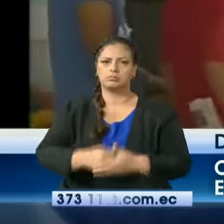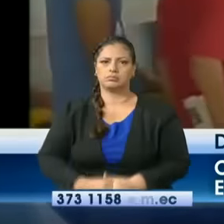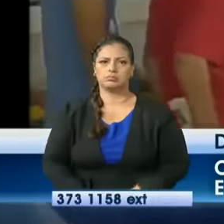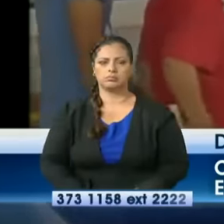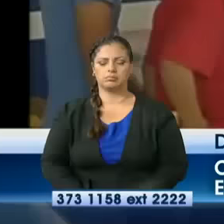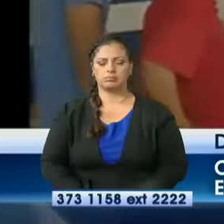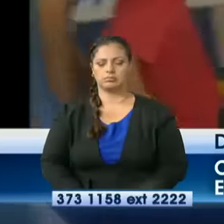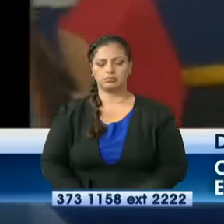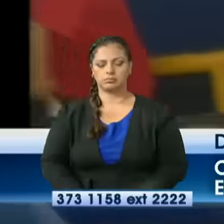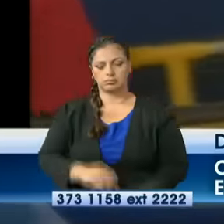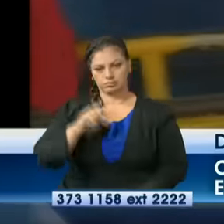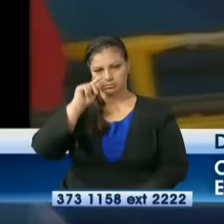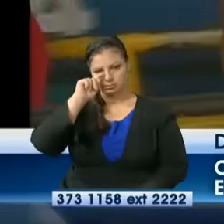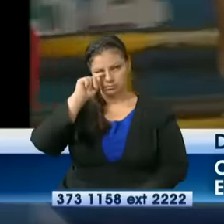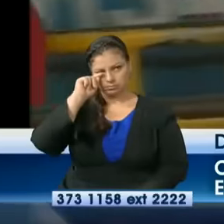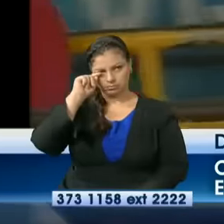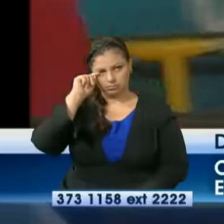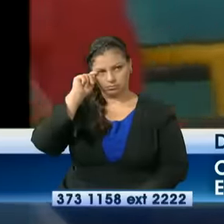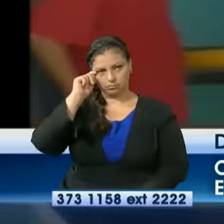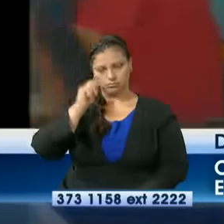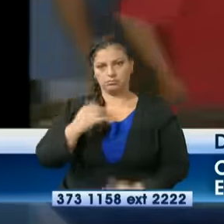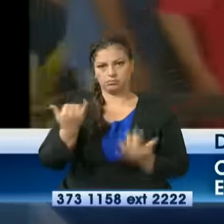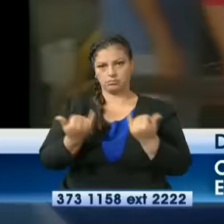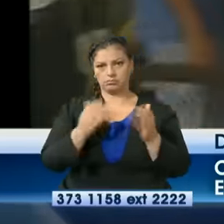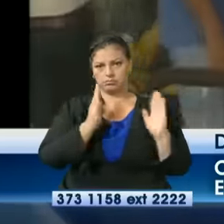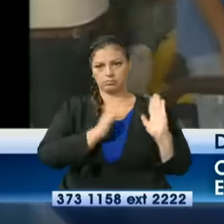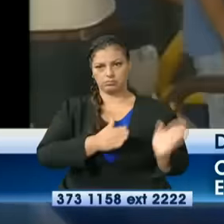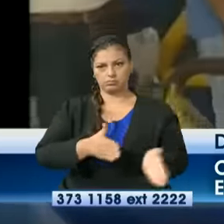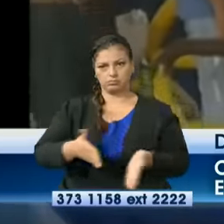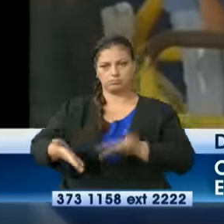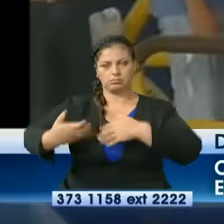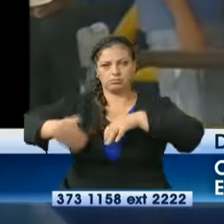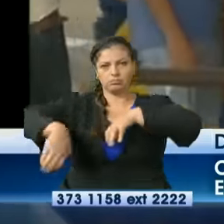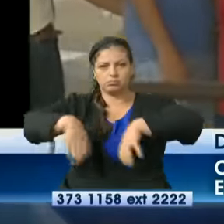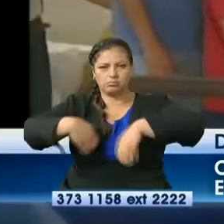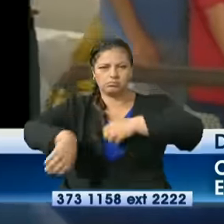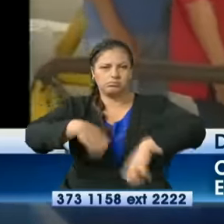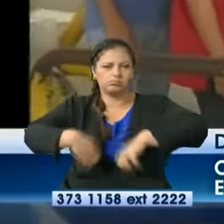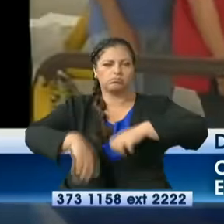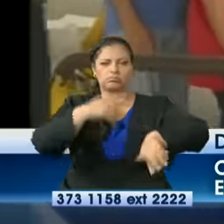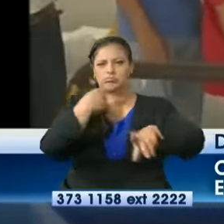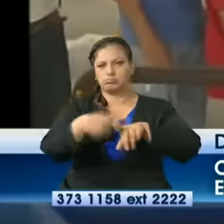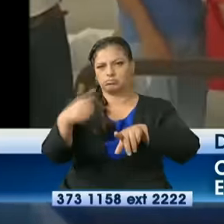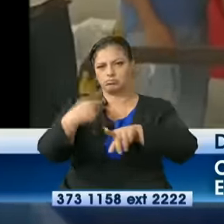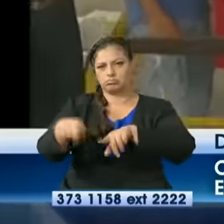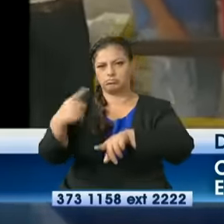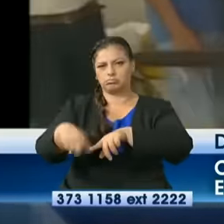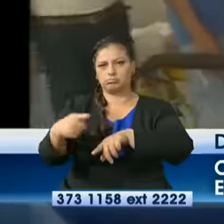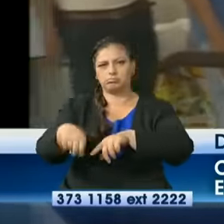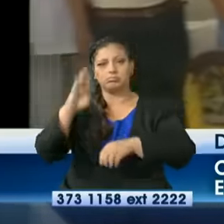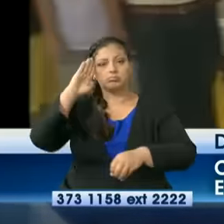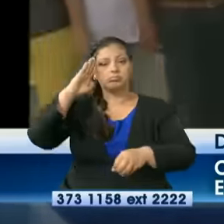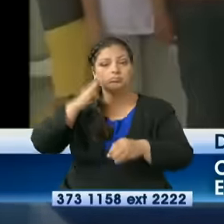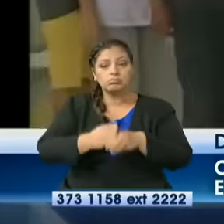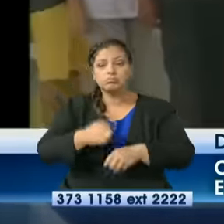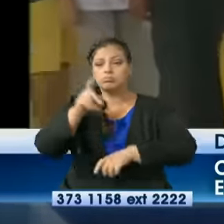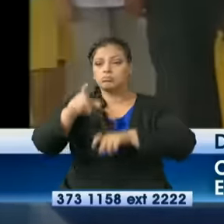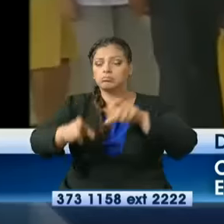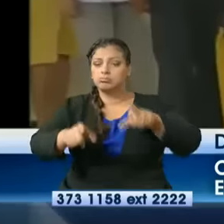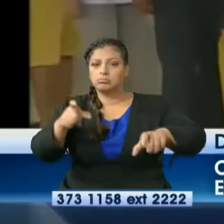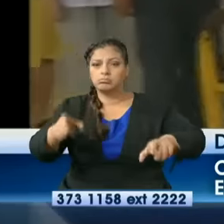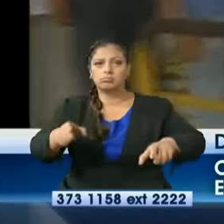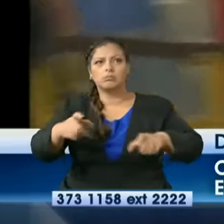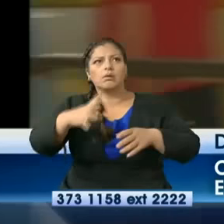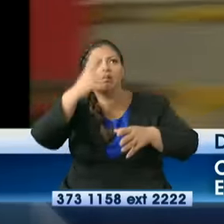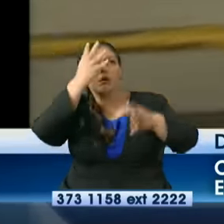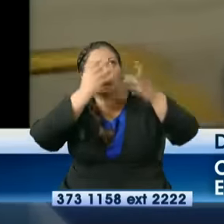serie de eventos con respecto complementarios a lo que tiene que ver con la campaña de concientización. Vamos a realizar eventos de